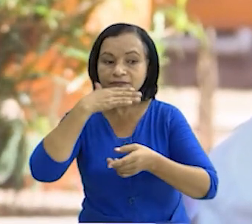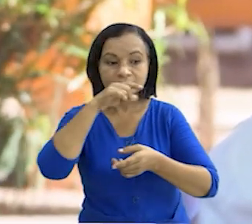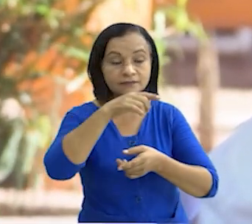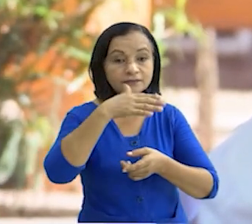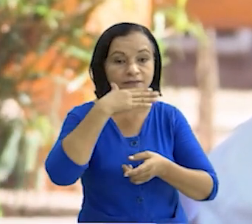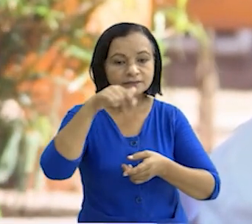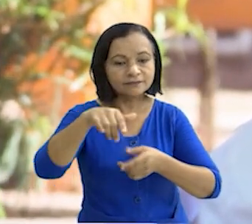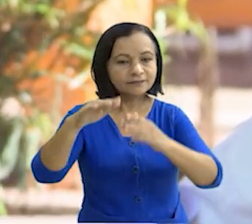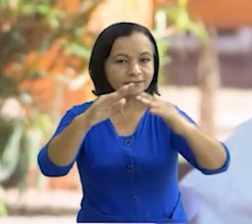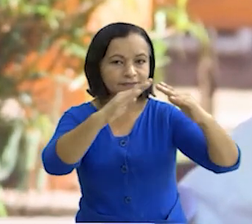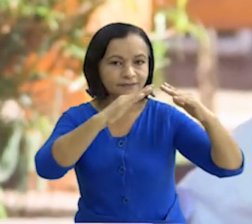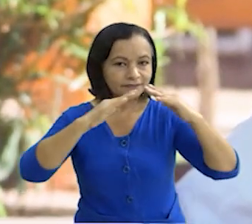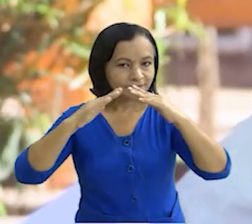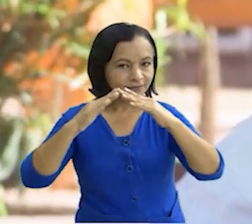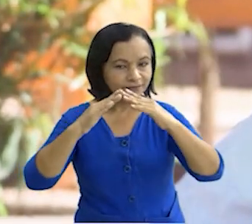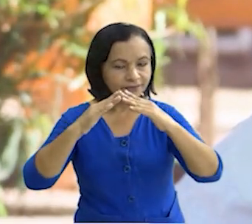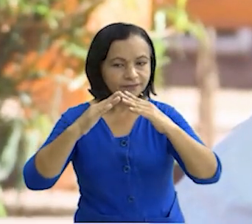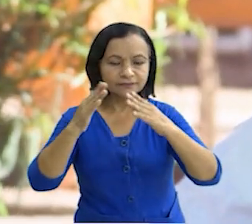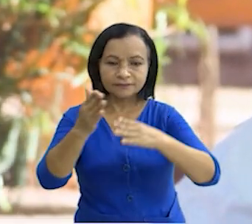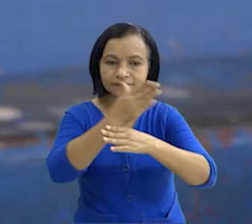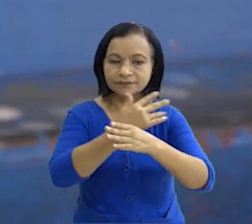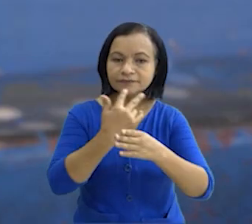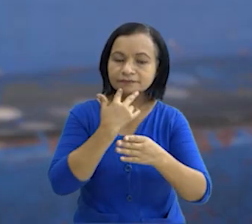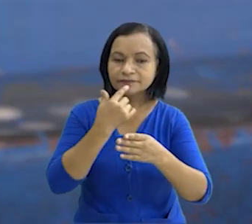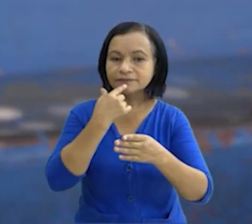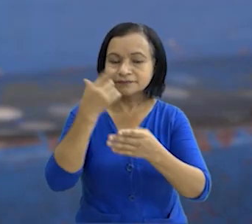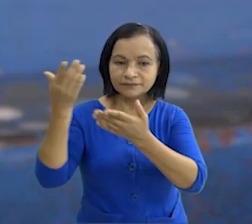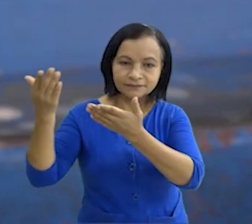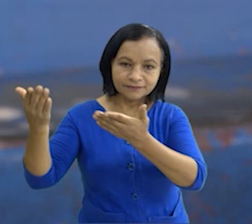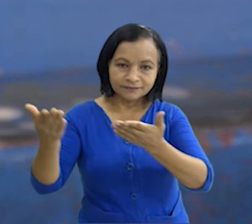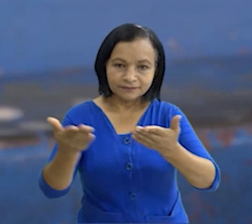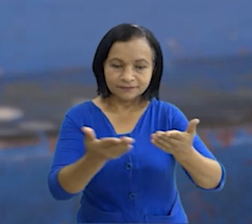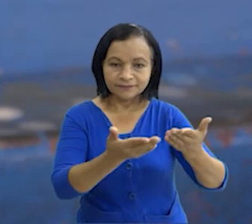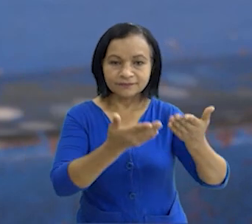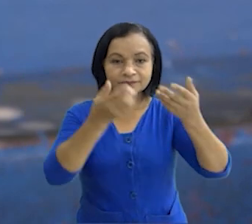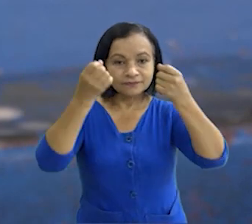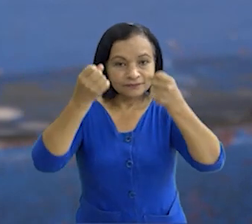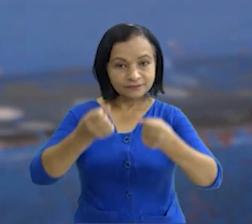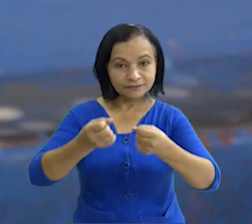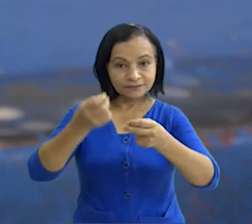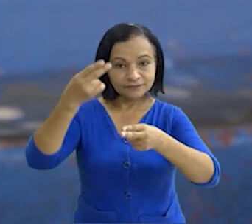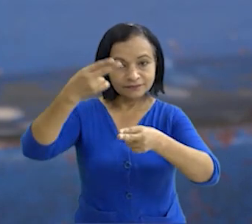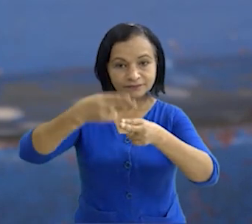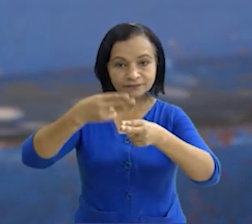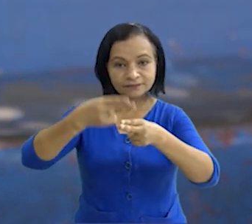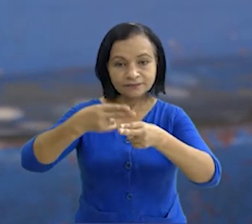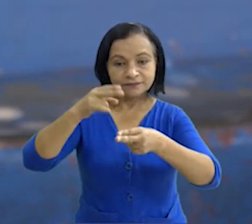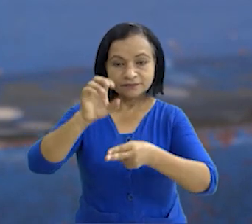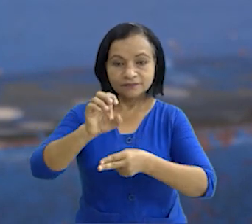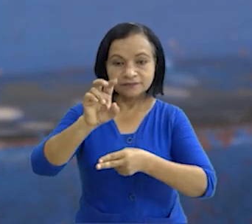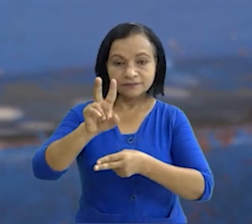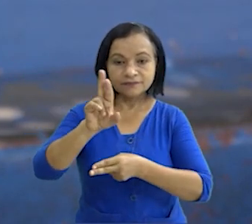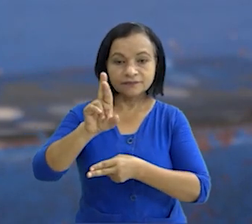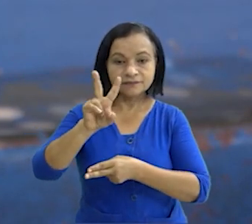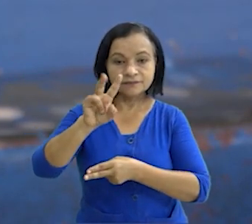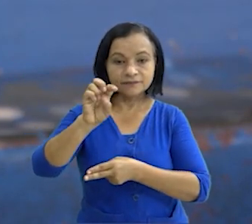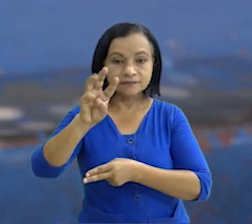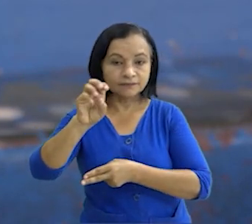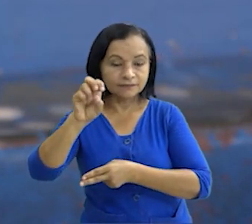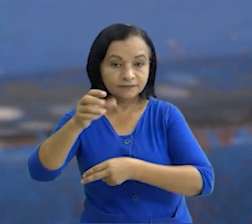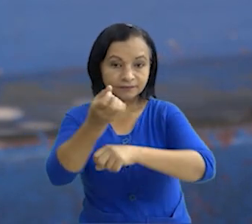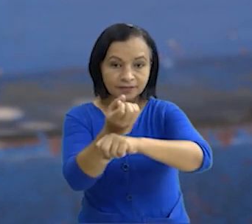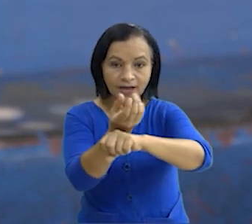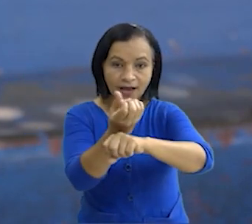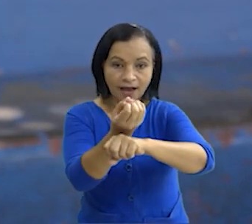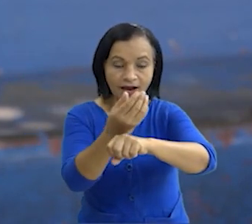de esta ciudad. Sin más preámbulo, vamos a darle la bienvenida a nuestro invitado, el compañero Erwin de Castillo, alcalde